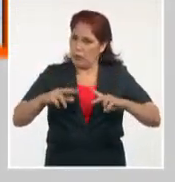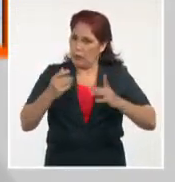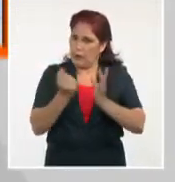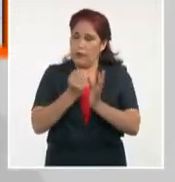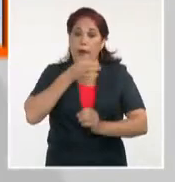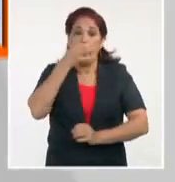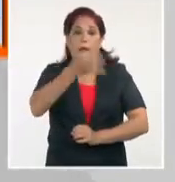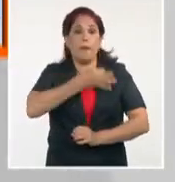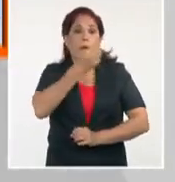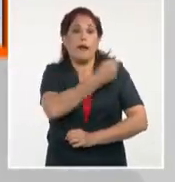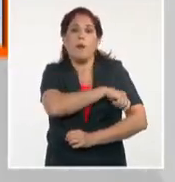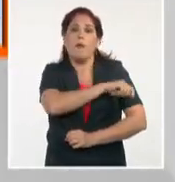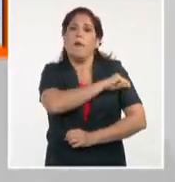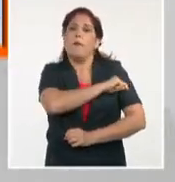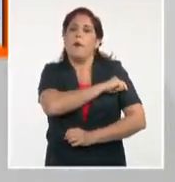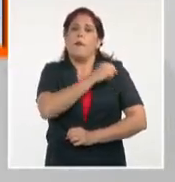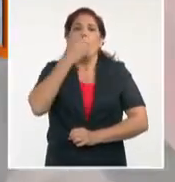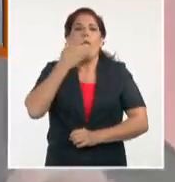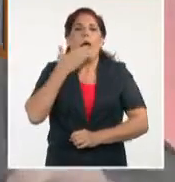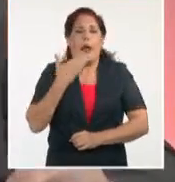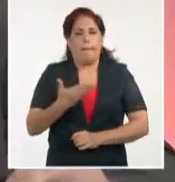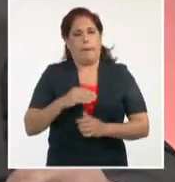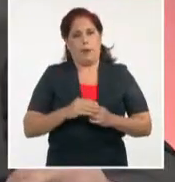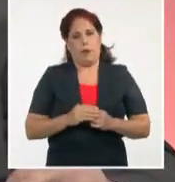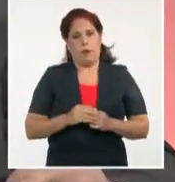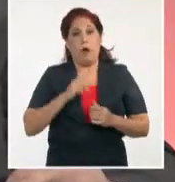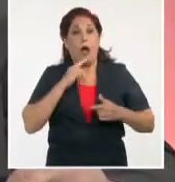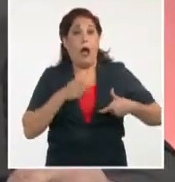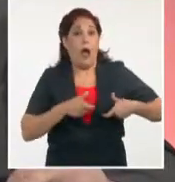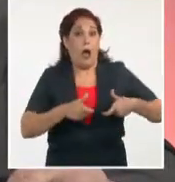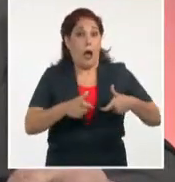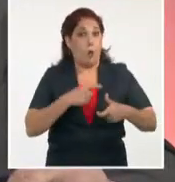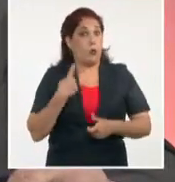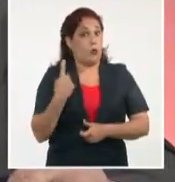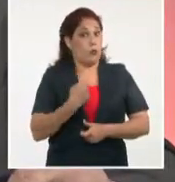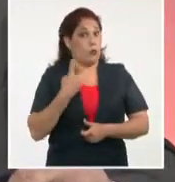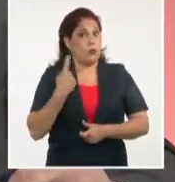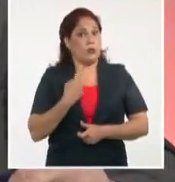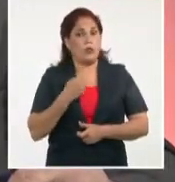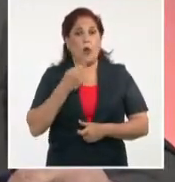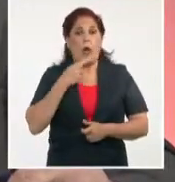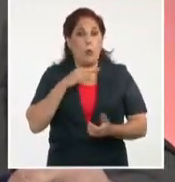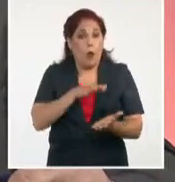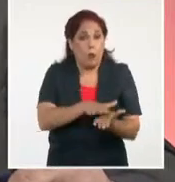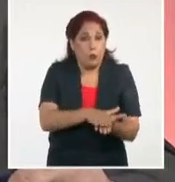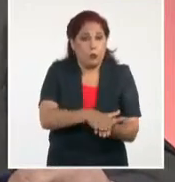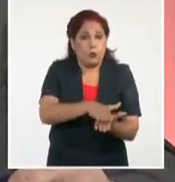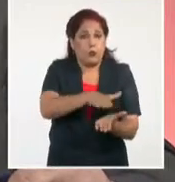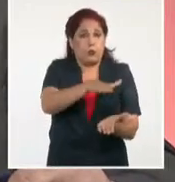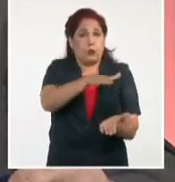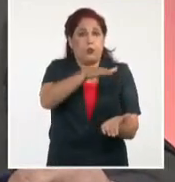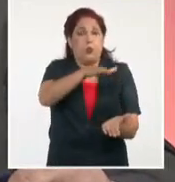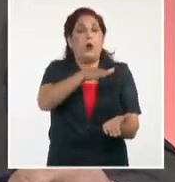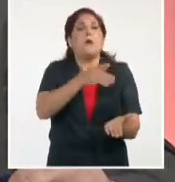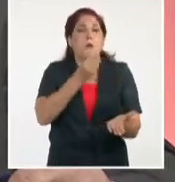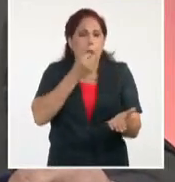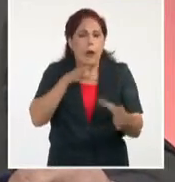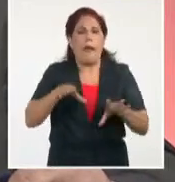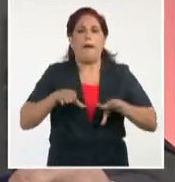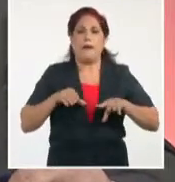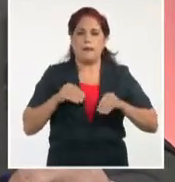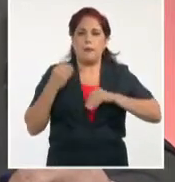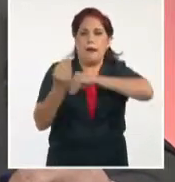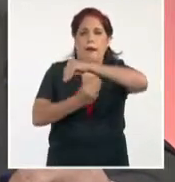población que gracias a las infraestructuras hidráulicas, estos grandes acumulados son asimilados y